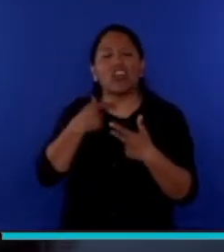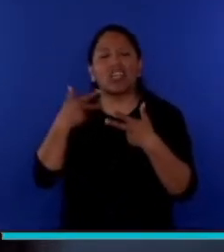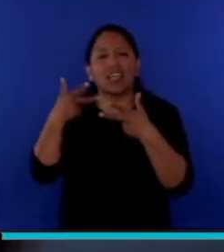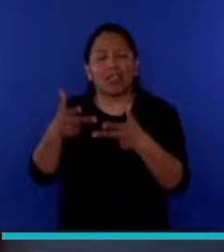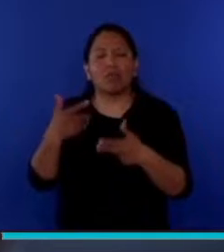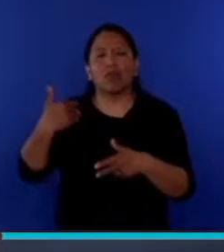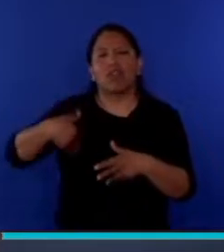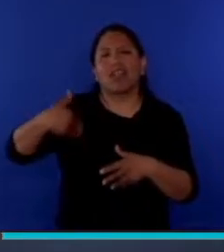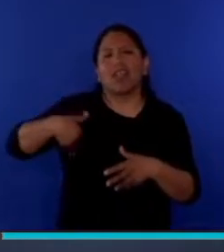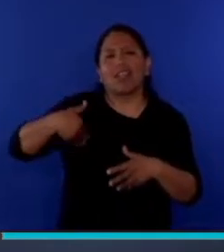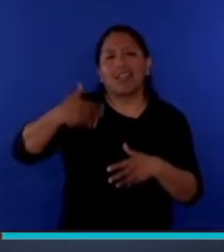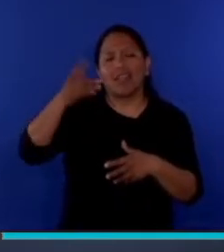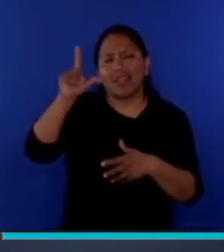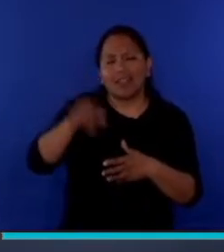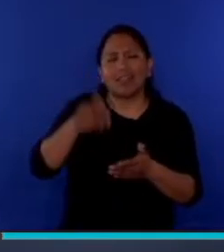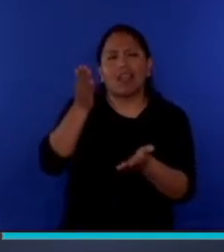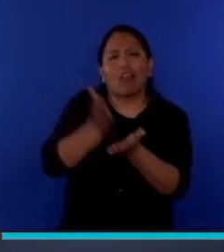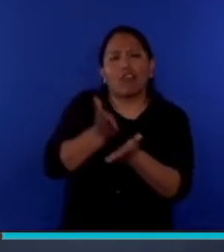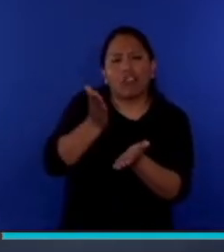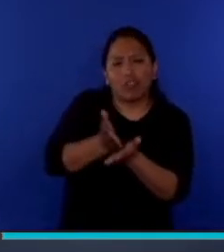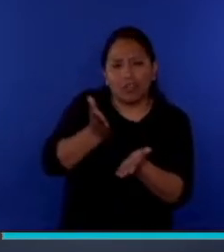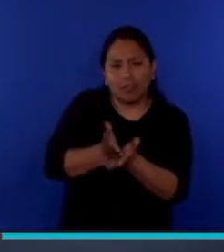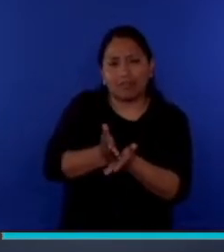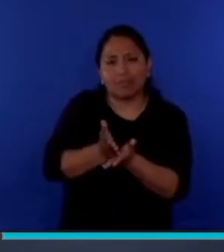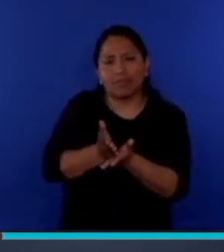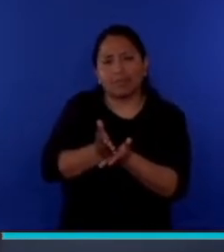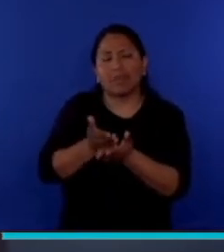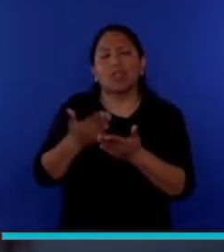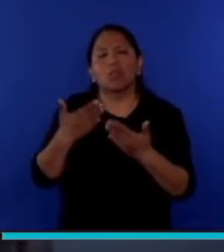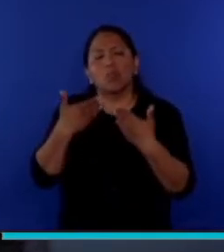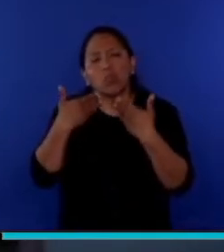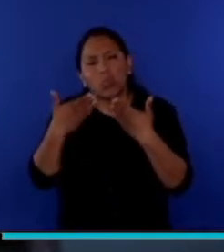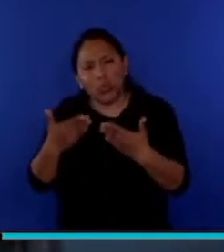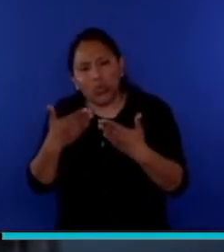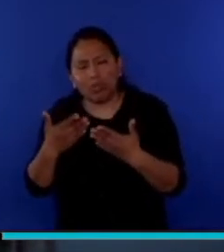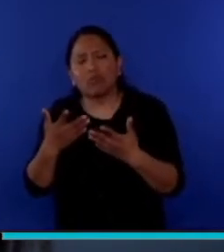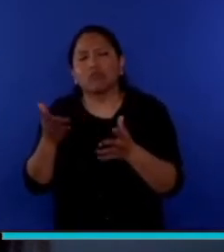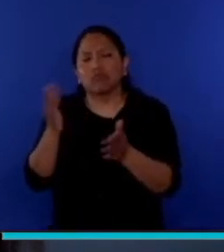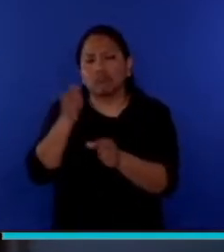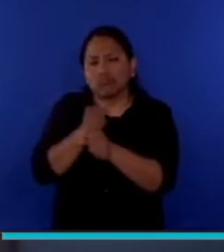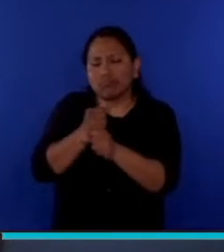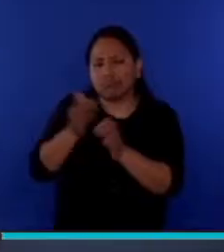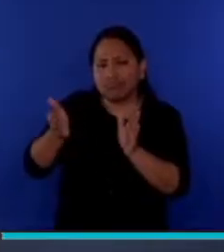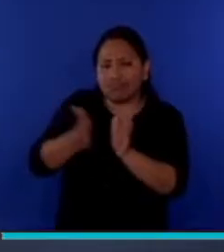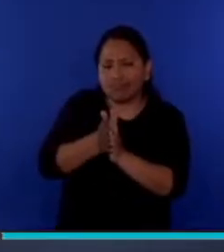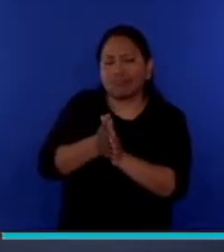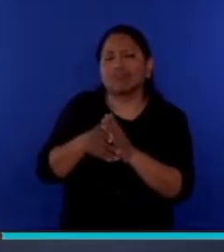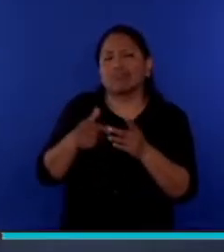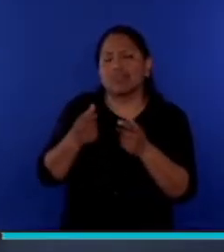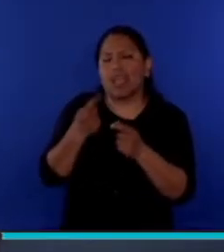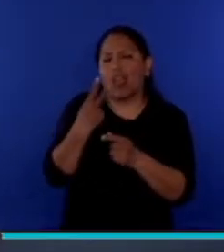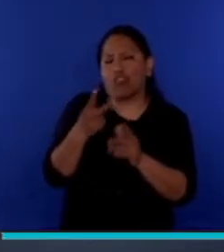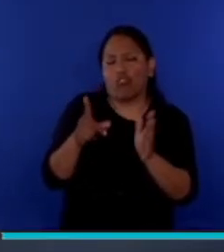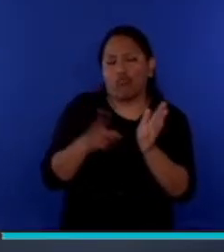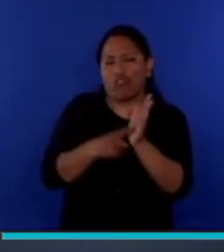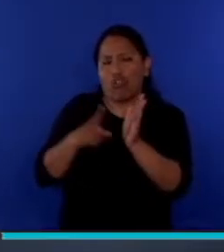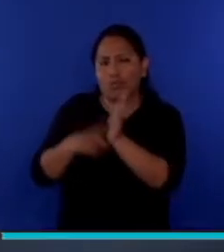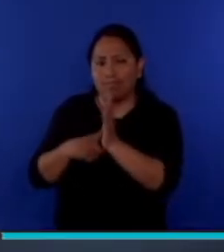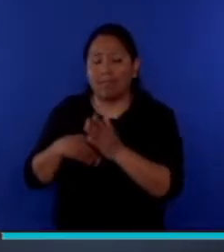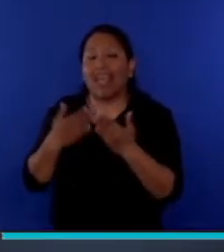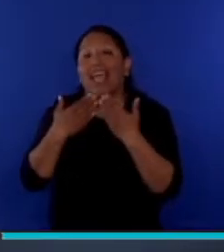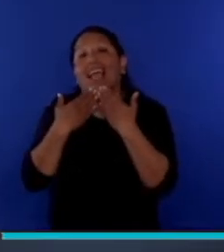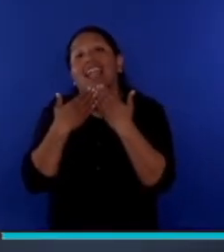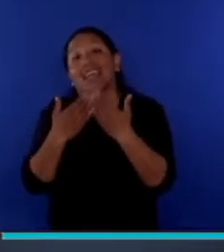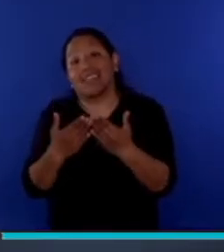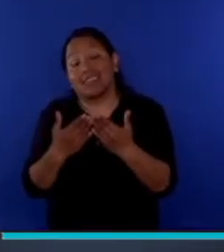una Argentina con derechos y hemos podido construir en conjunto también estas dos normas. Y agradecer, por supuesto,